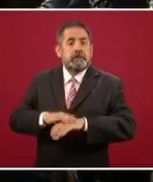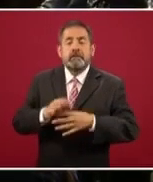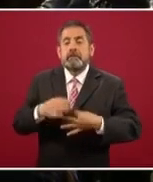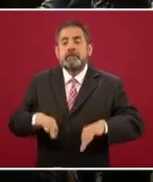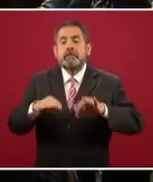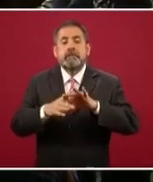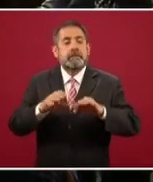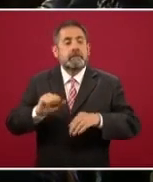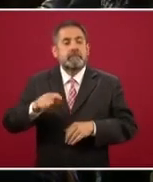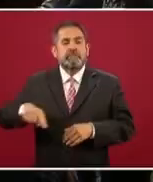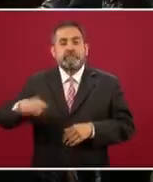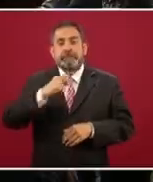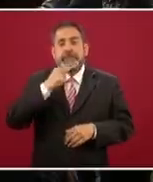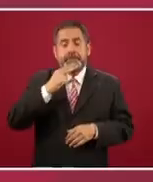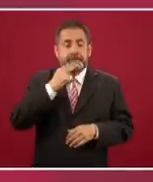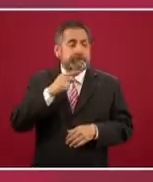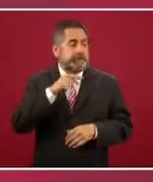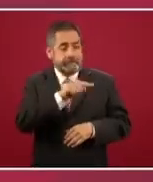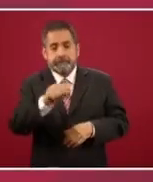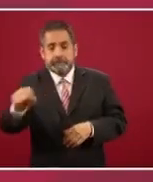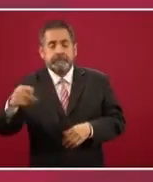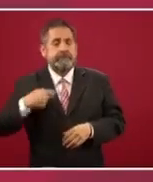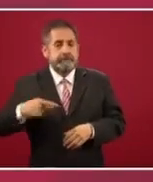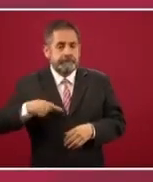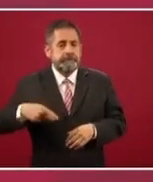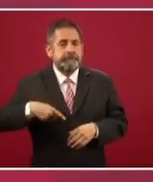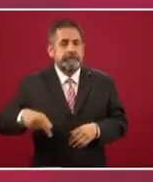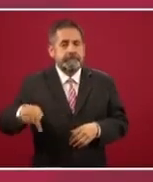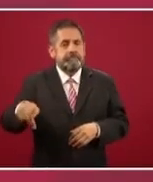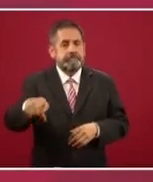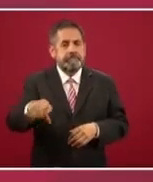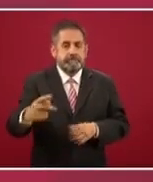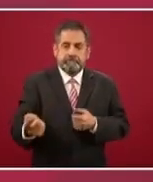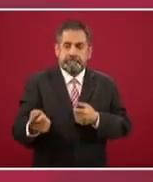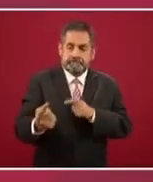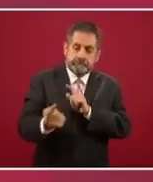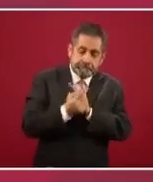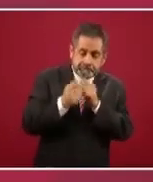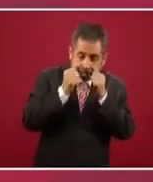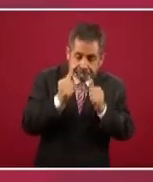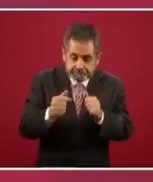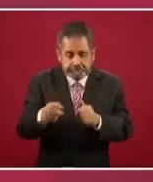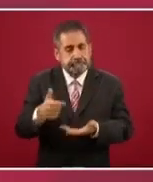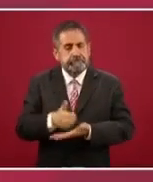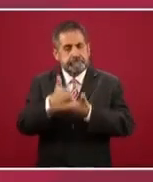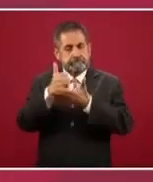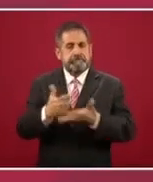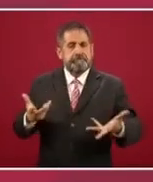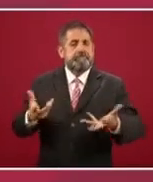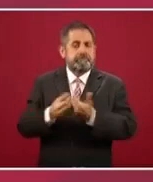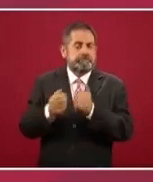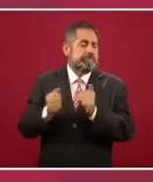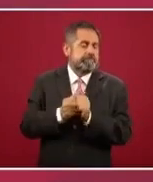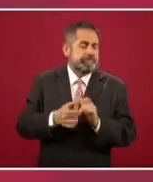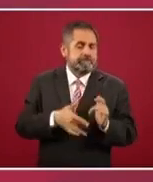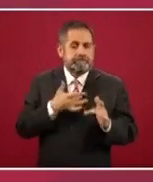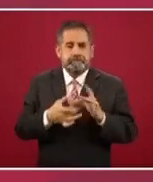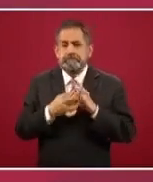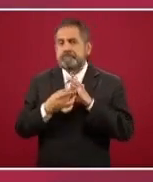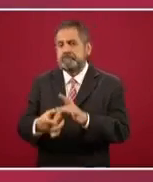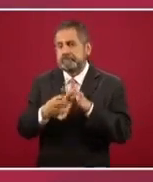a los usuarios, también son responsables, ayudan mucho en esto y es parte de la solidaridad y